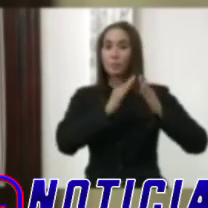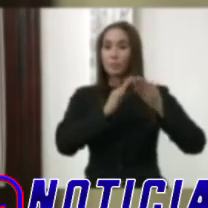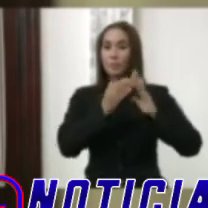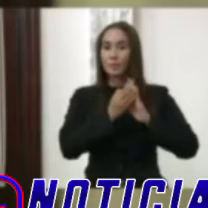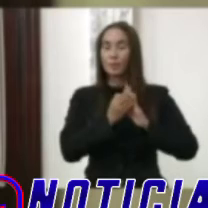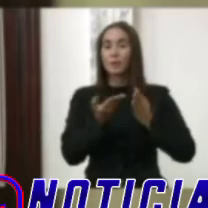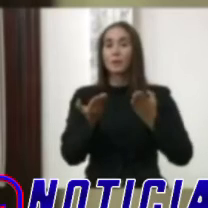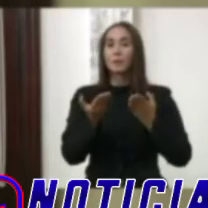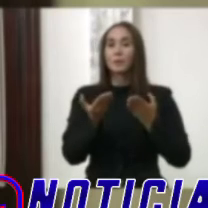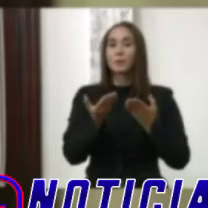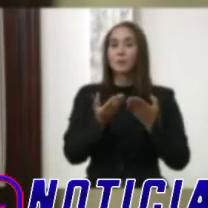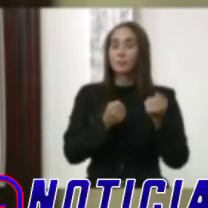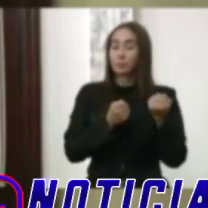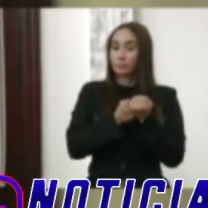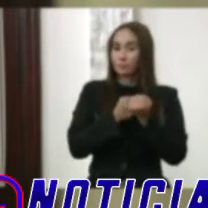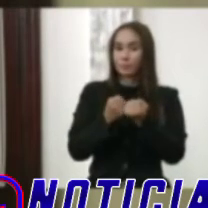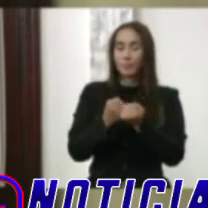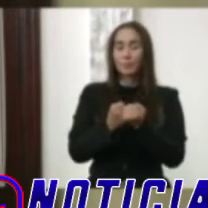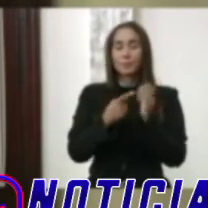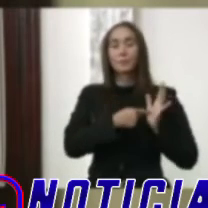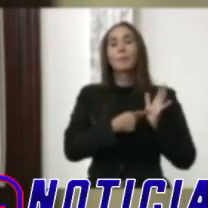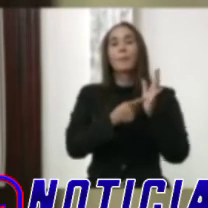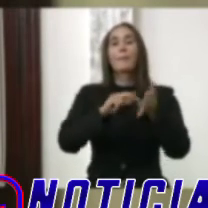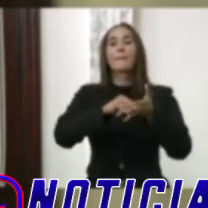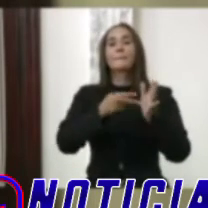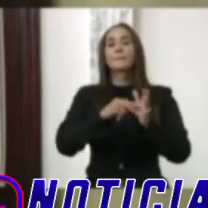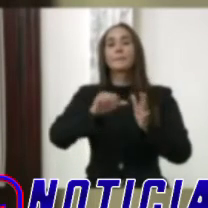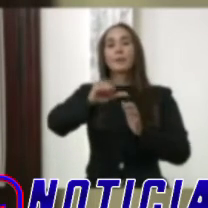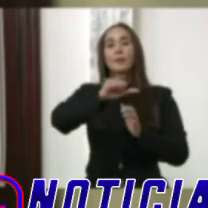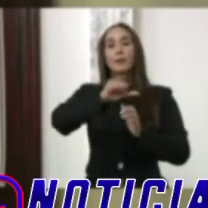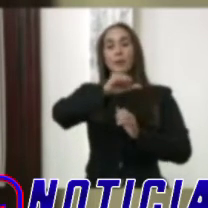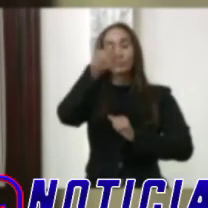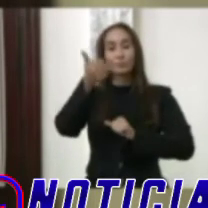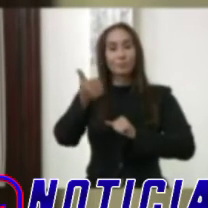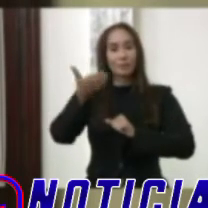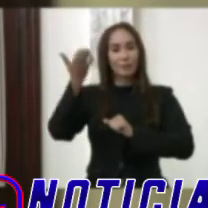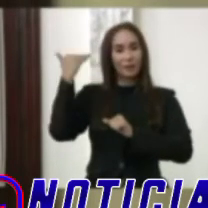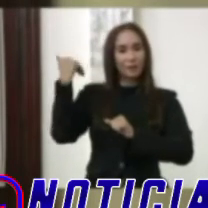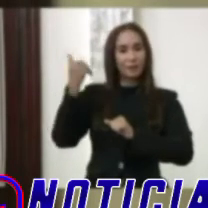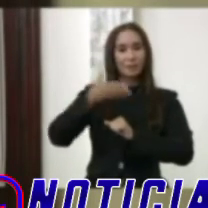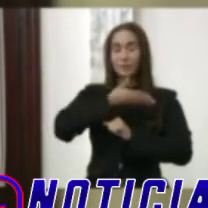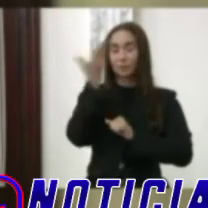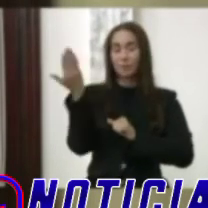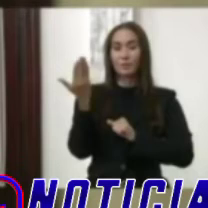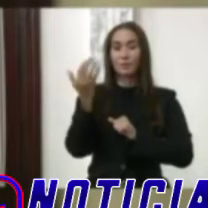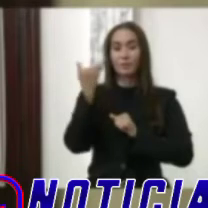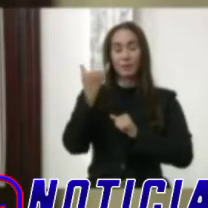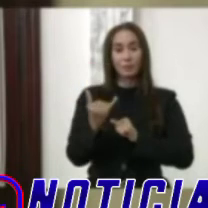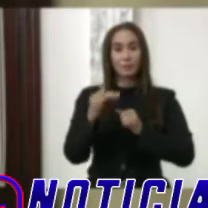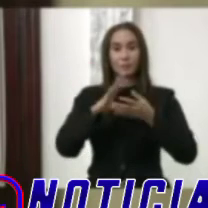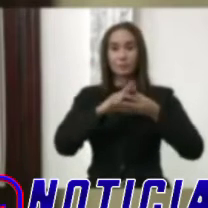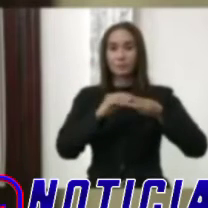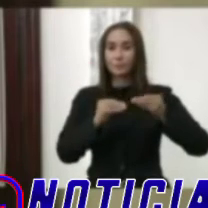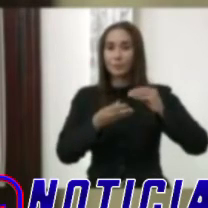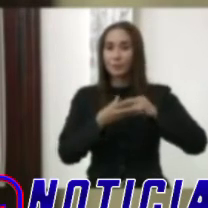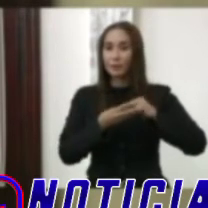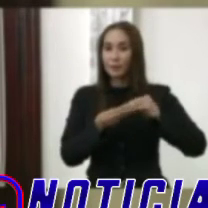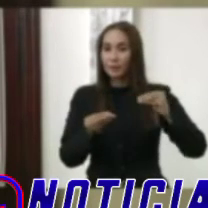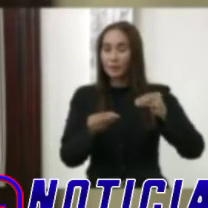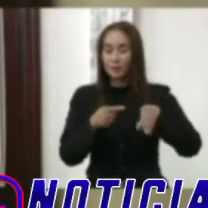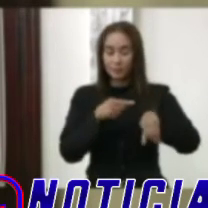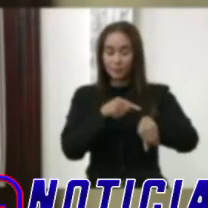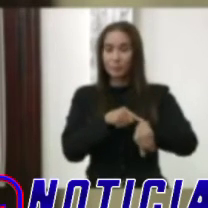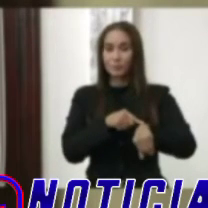variada índole reflejan más que en ningún otro momento de nuestra historia las aspiraciones de la población